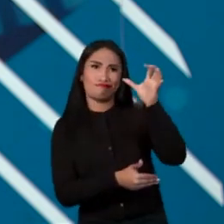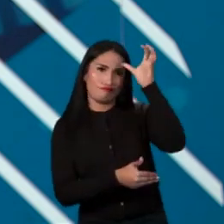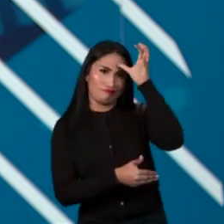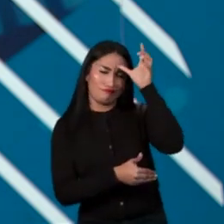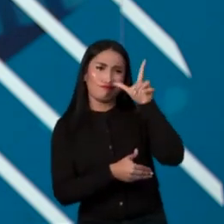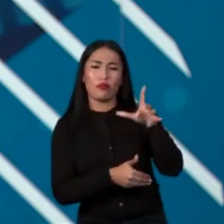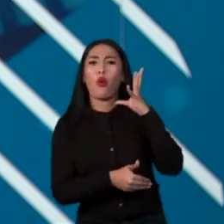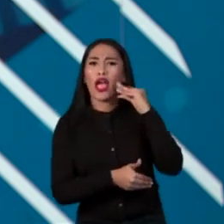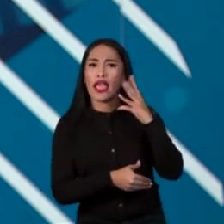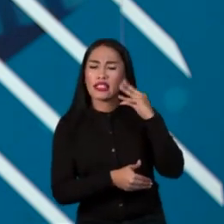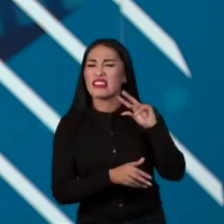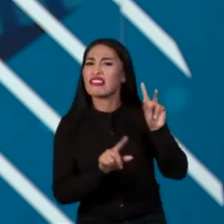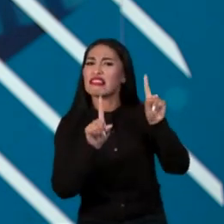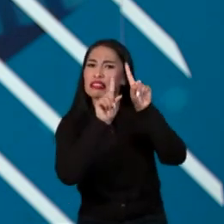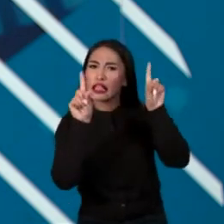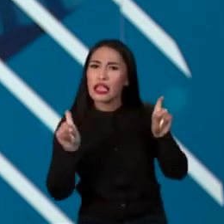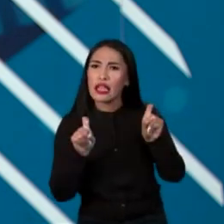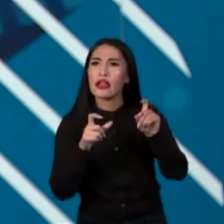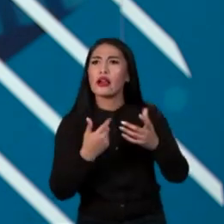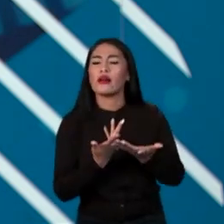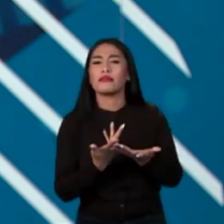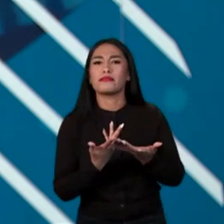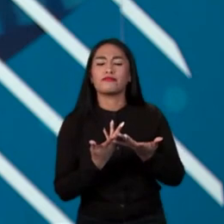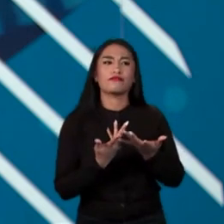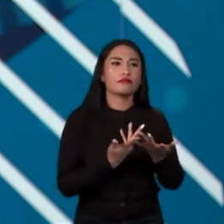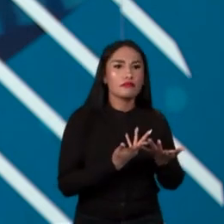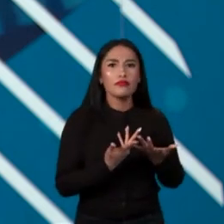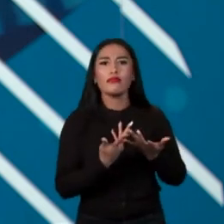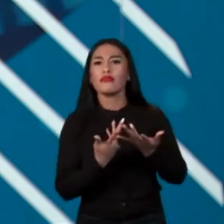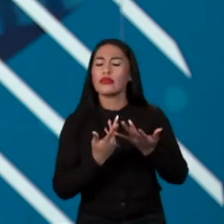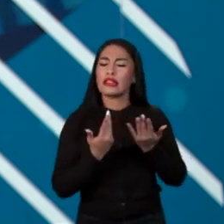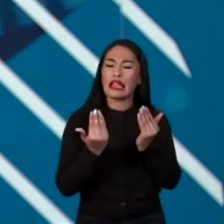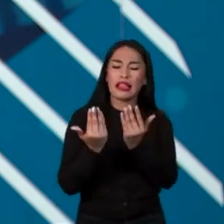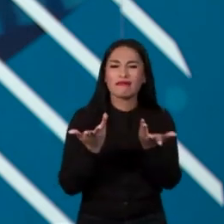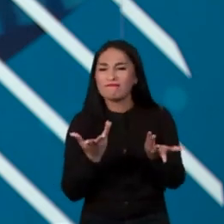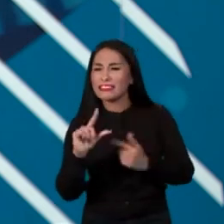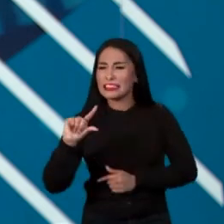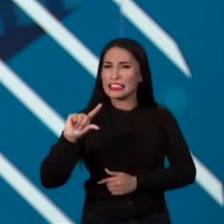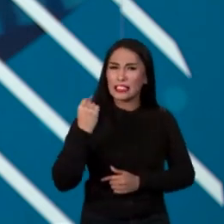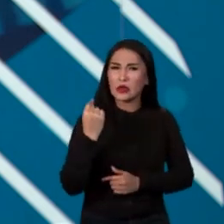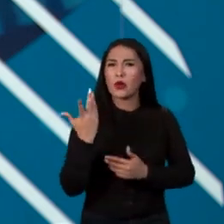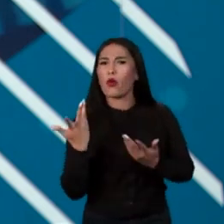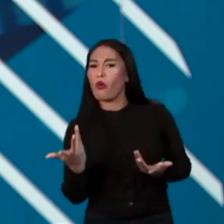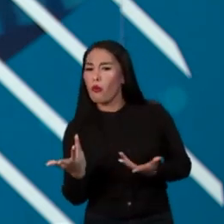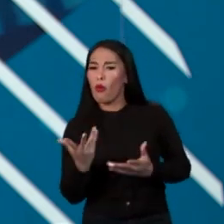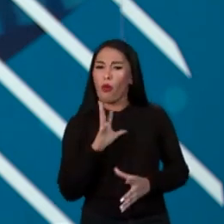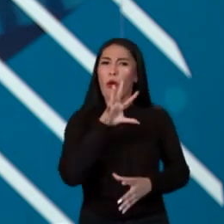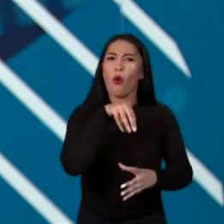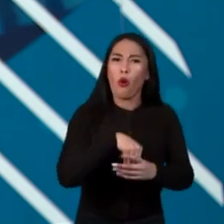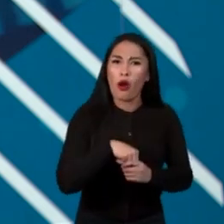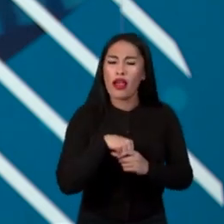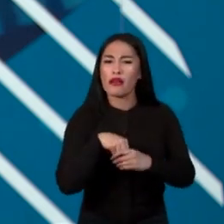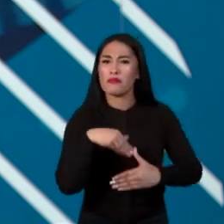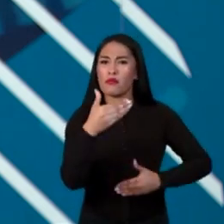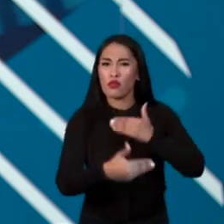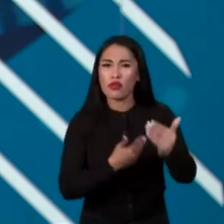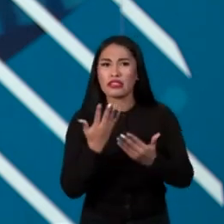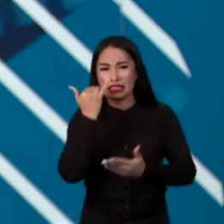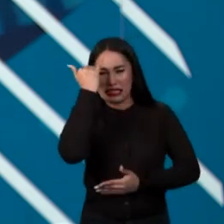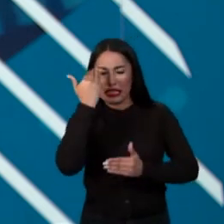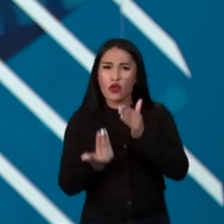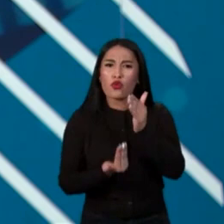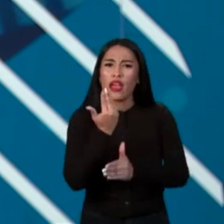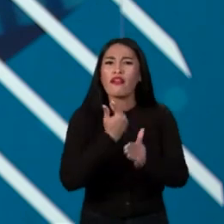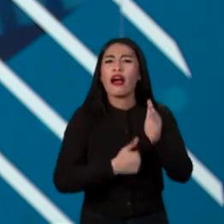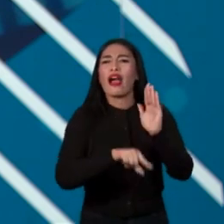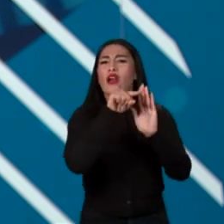lo que tiene que ver con el e-learning, la incorporación de medios digitales en nuestros procesos de innovación